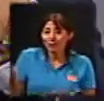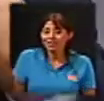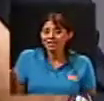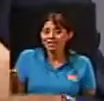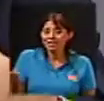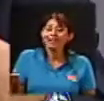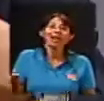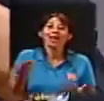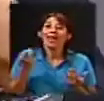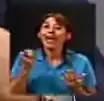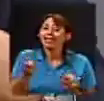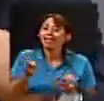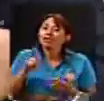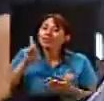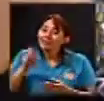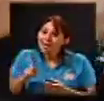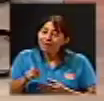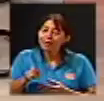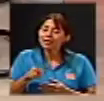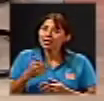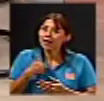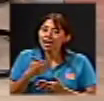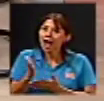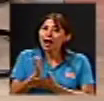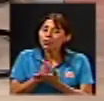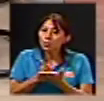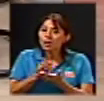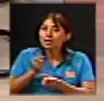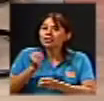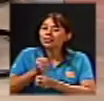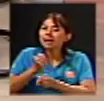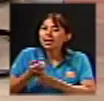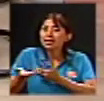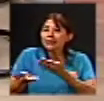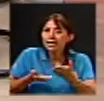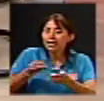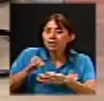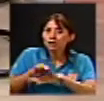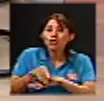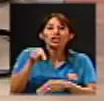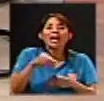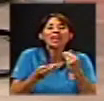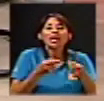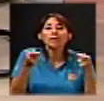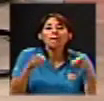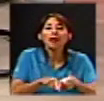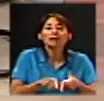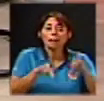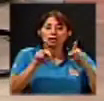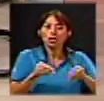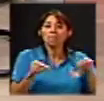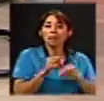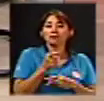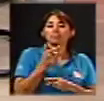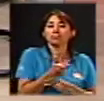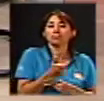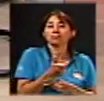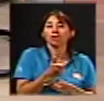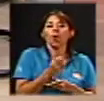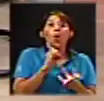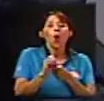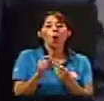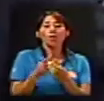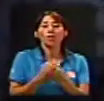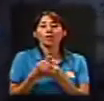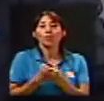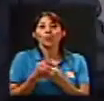tiene que haber cierta intervención para que estos son oligopolios o monopolios, bajen sus precios. No puede ser,